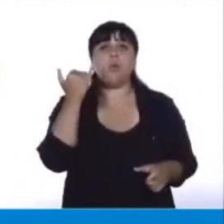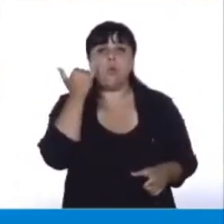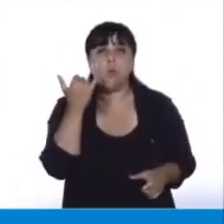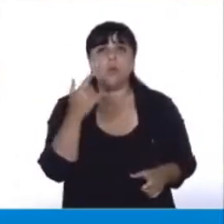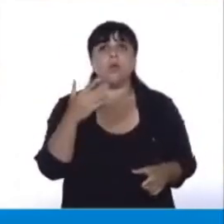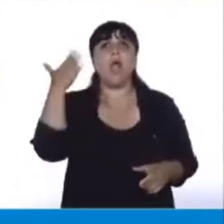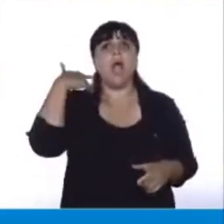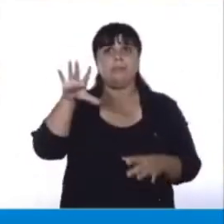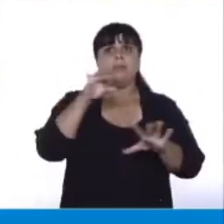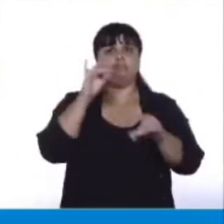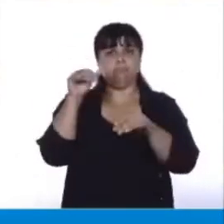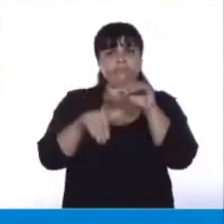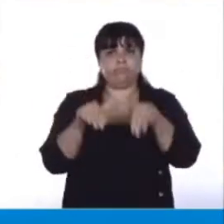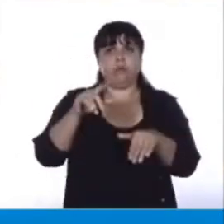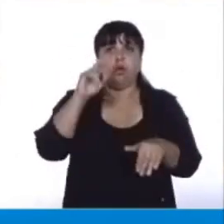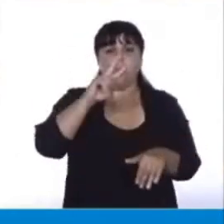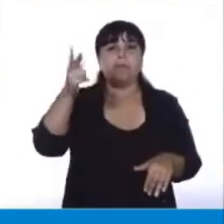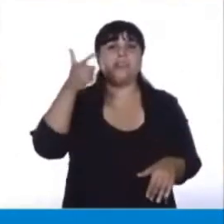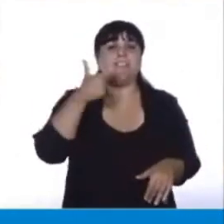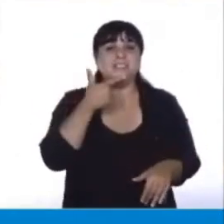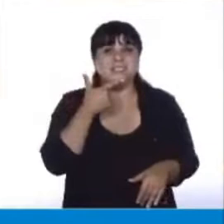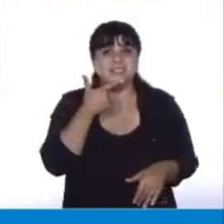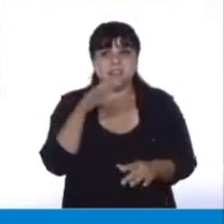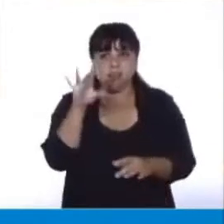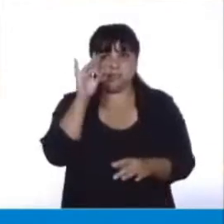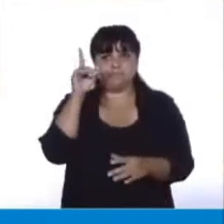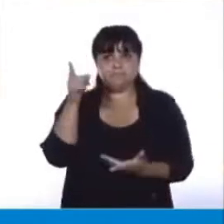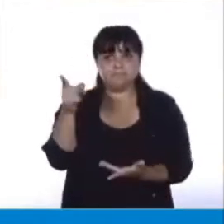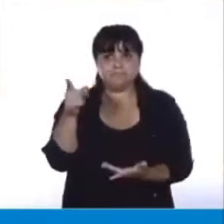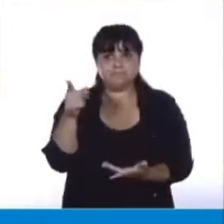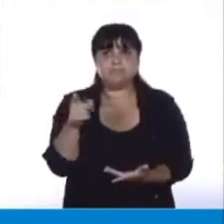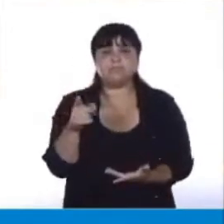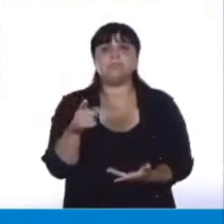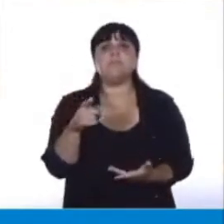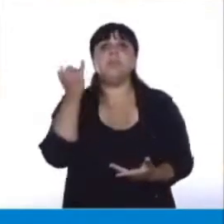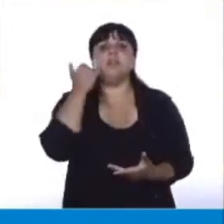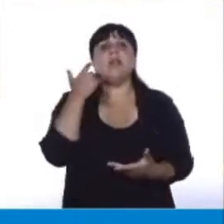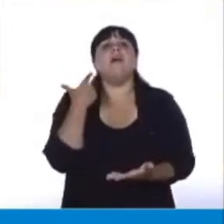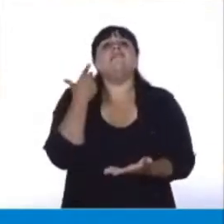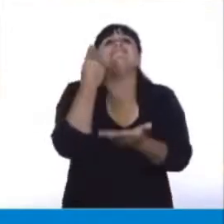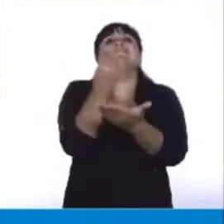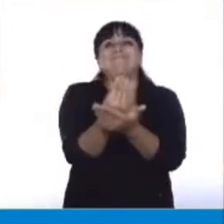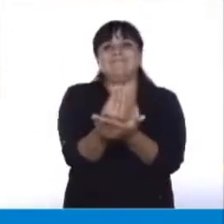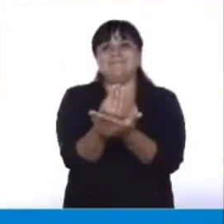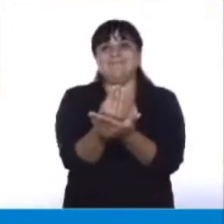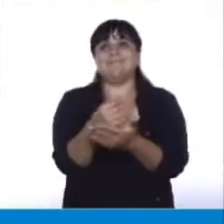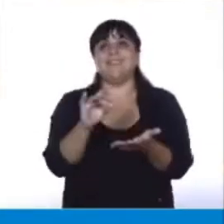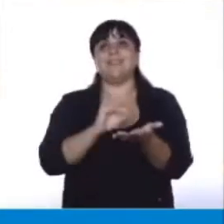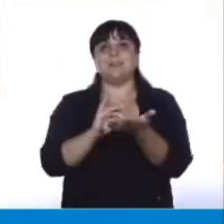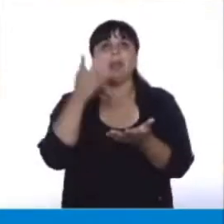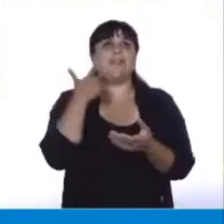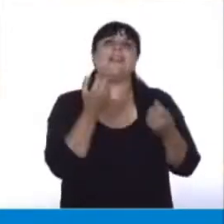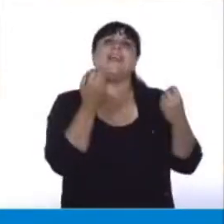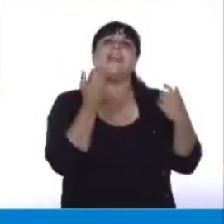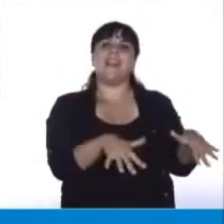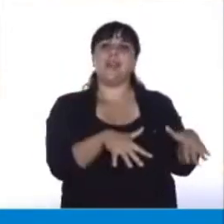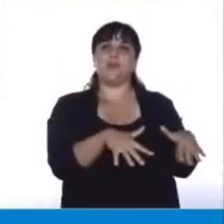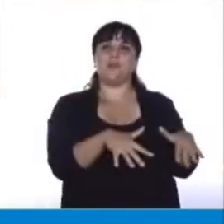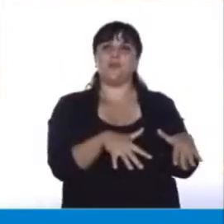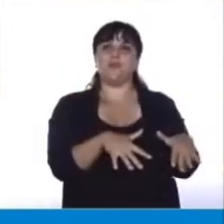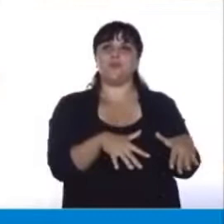legislativas del año 2017. Tenía que asumir en su banca, tras la renuncia del diputado